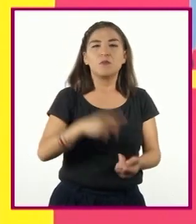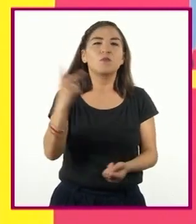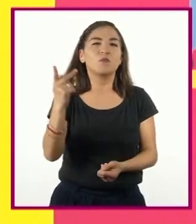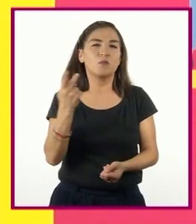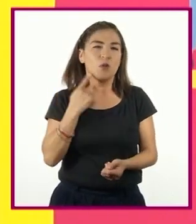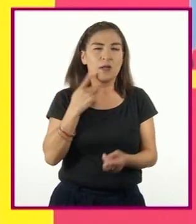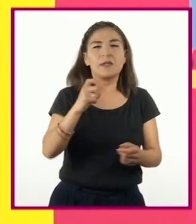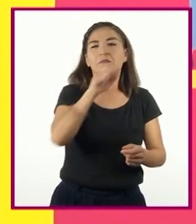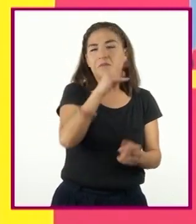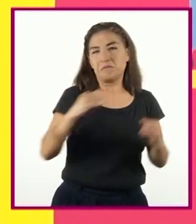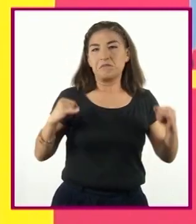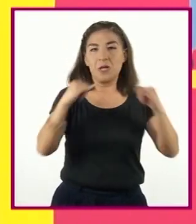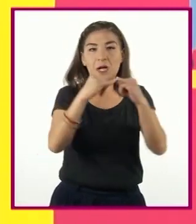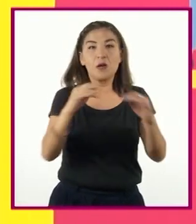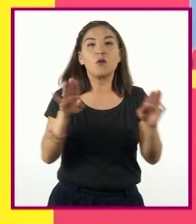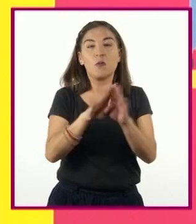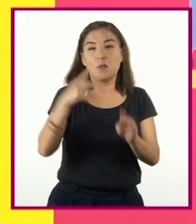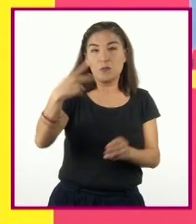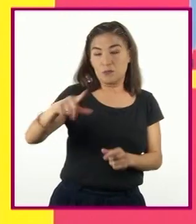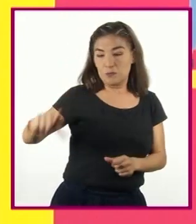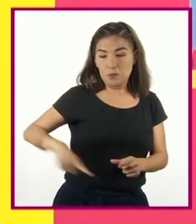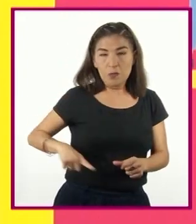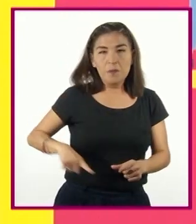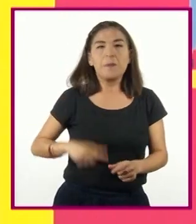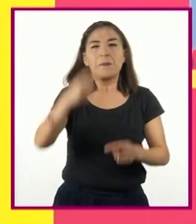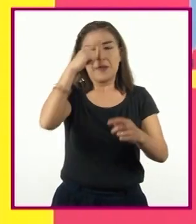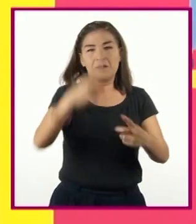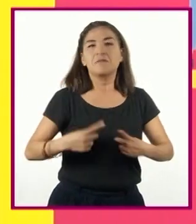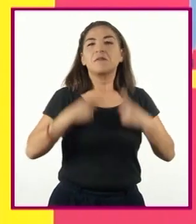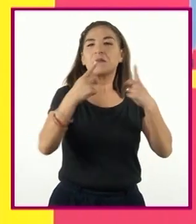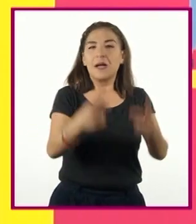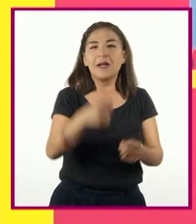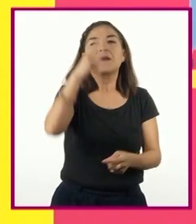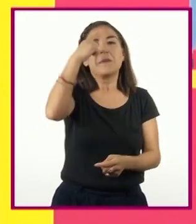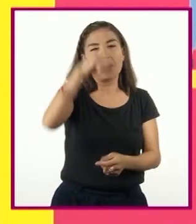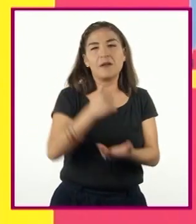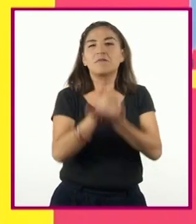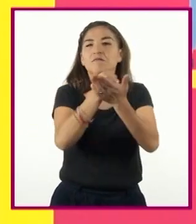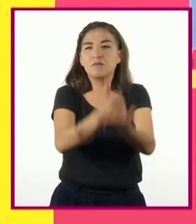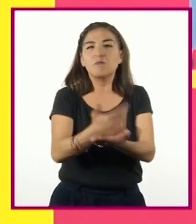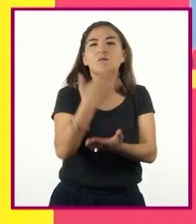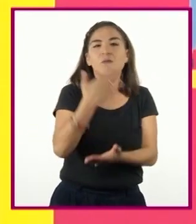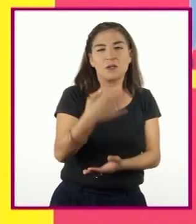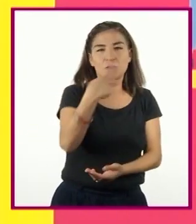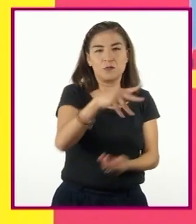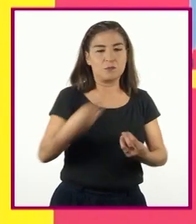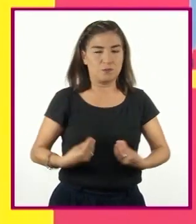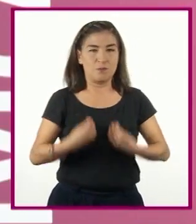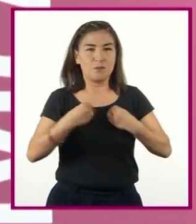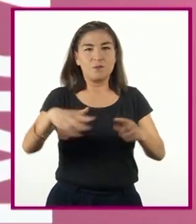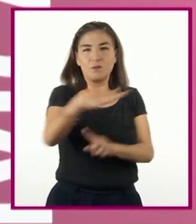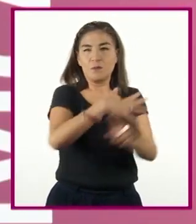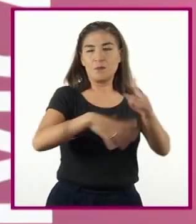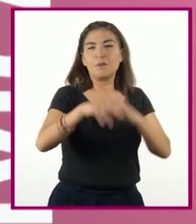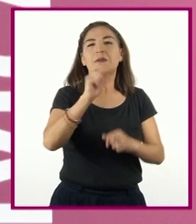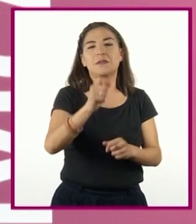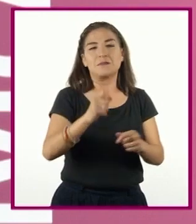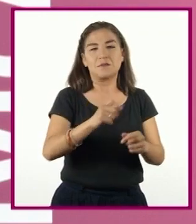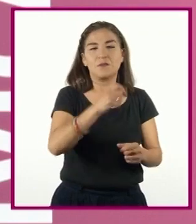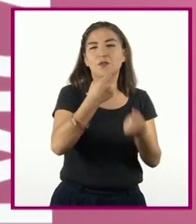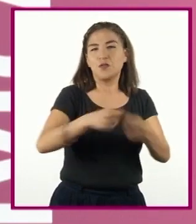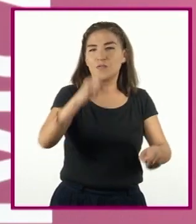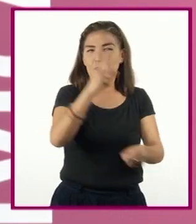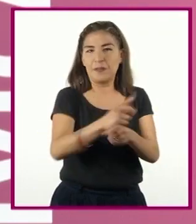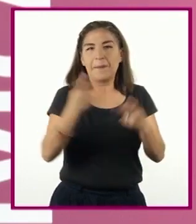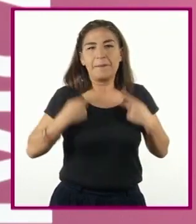e instituciones que el Estado designe para coadyuvar en el bienestar de su población. Pero